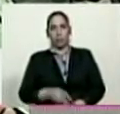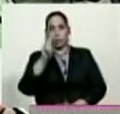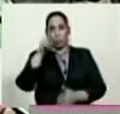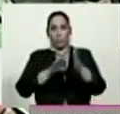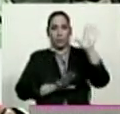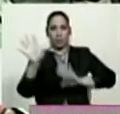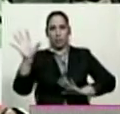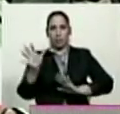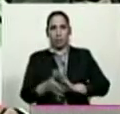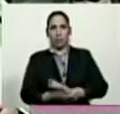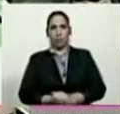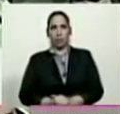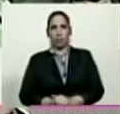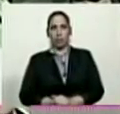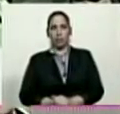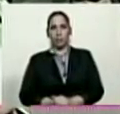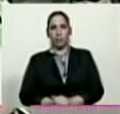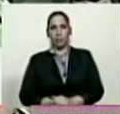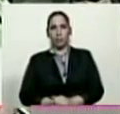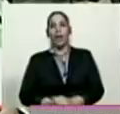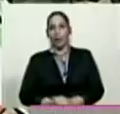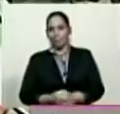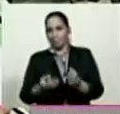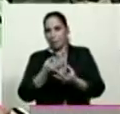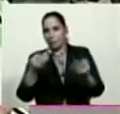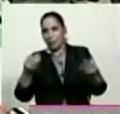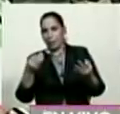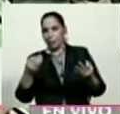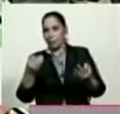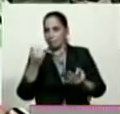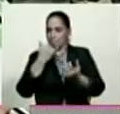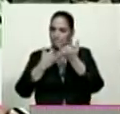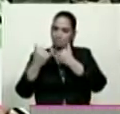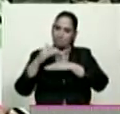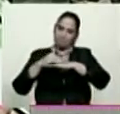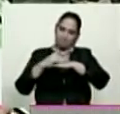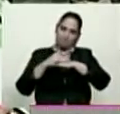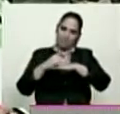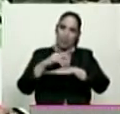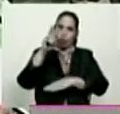2015, ¿verdad? 2015, correcto. Agosto, septiembre.